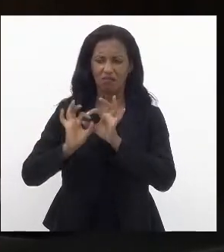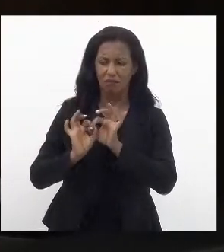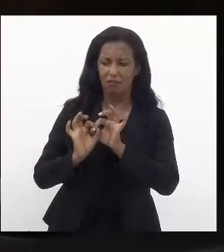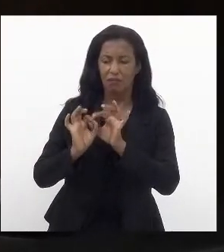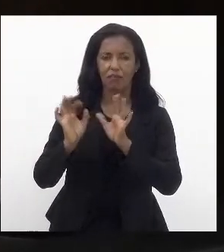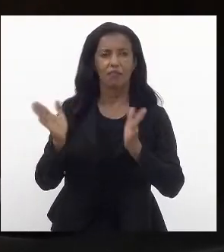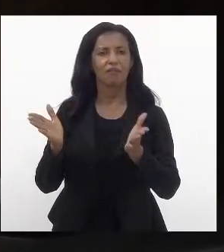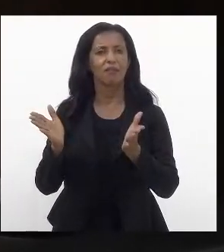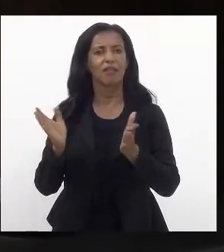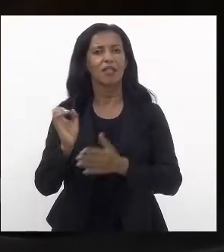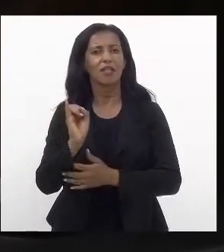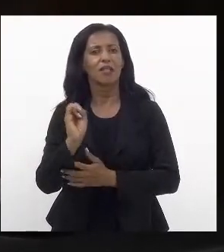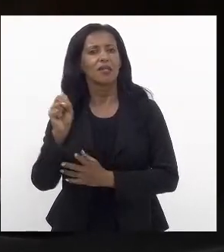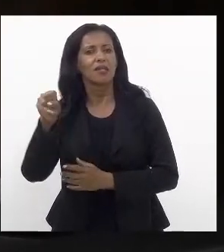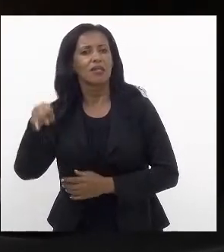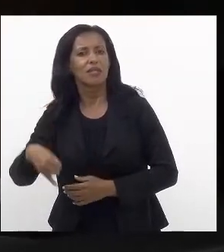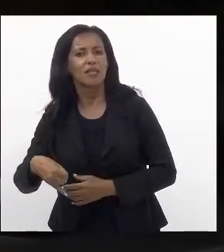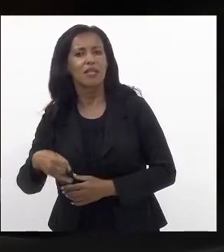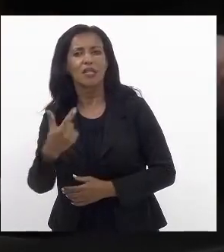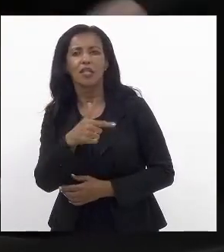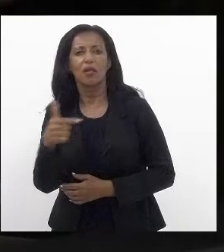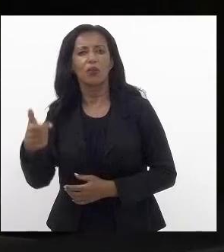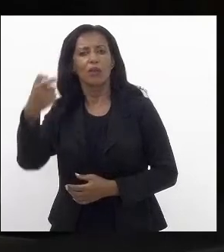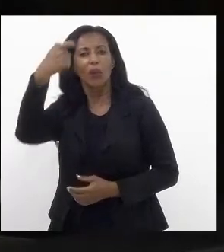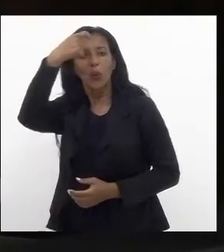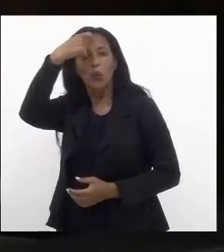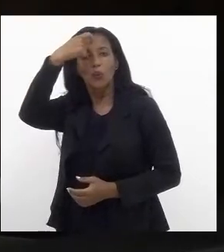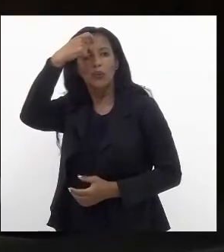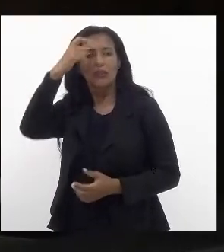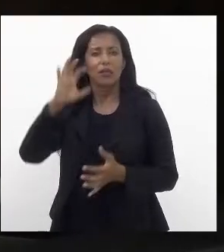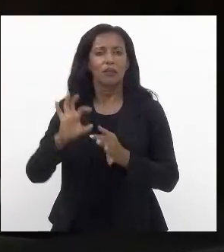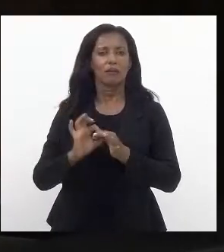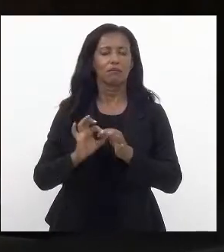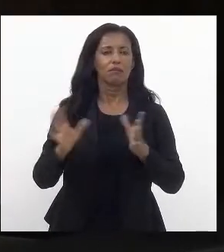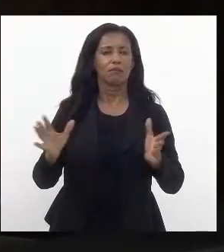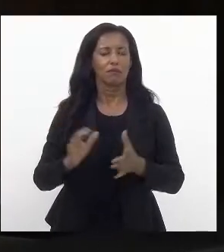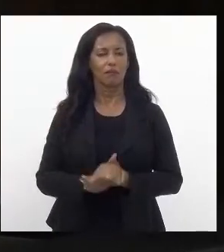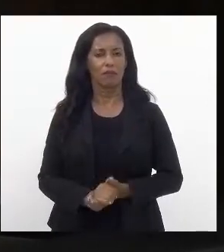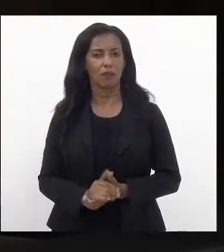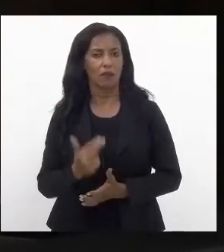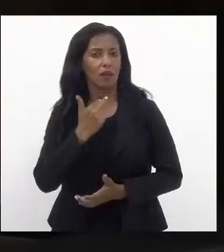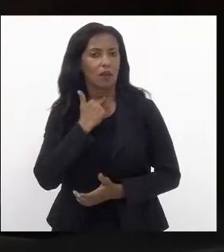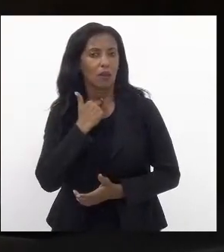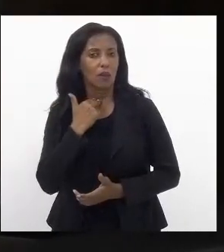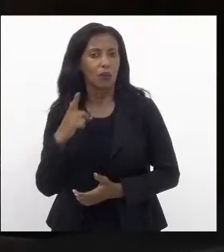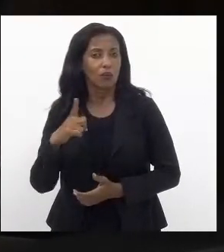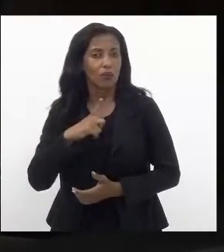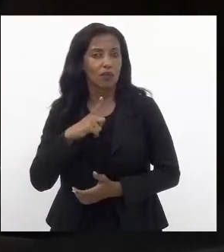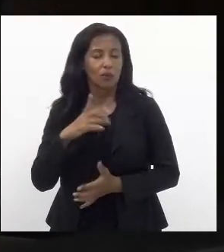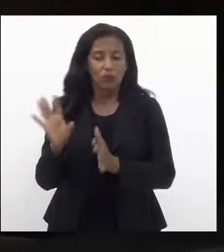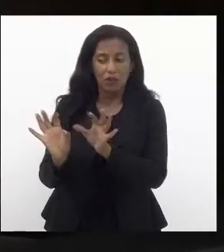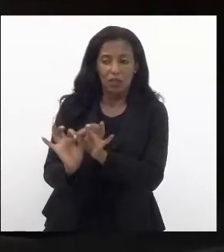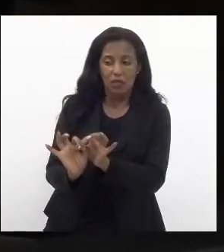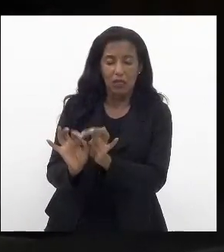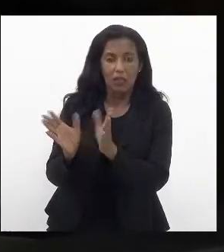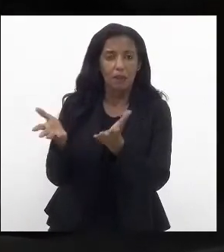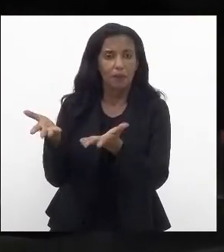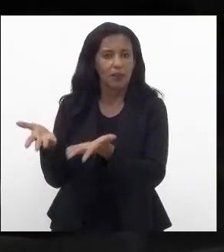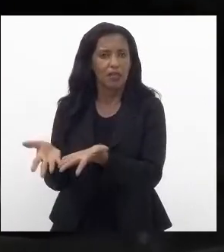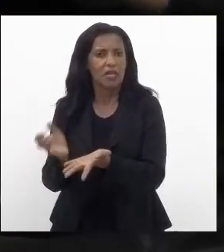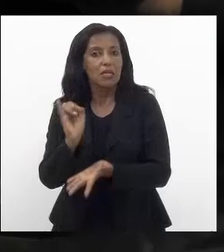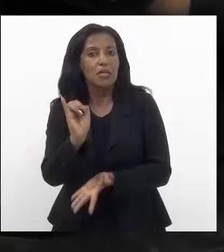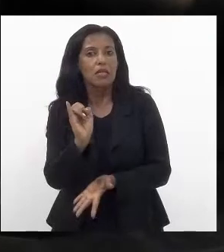independencia sin conciencia de la dependencia. No podemos ser independientes si